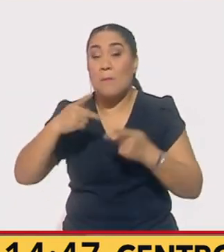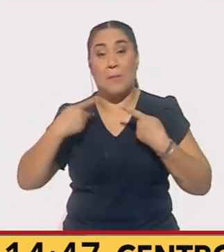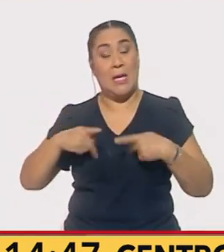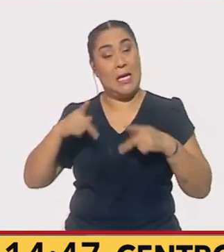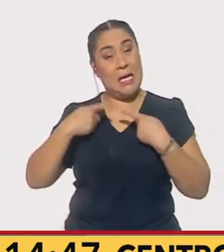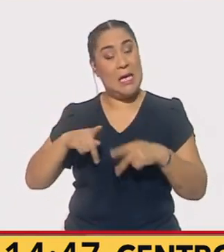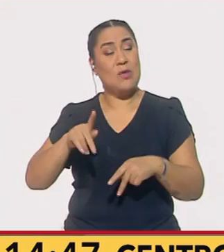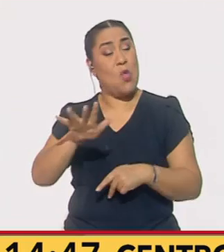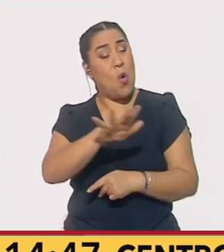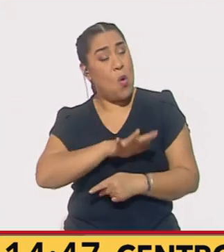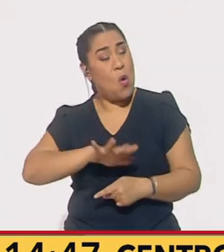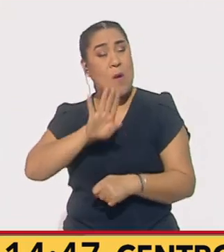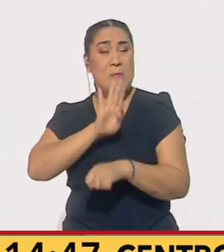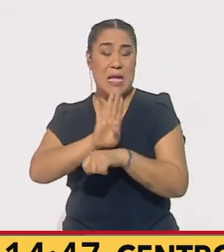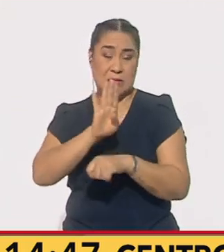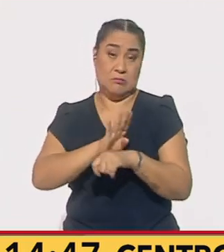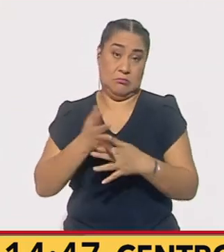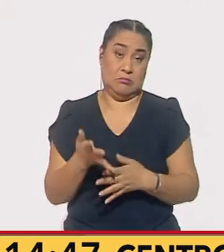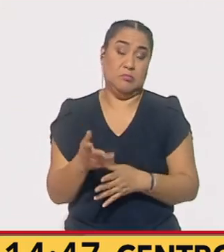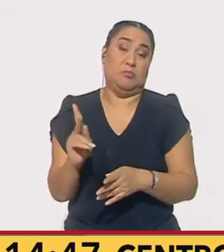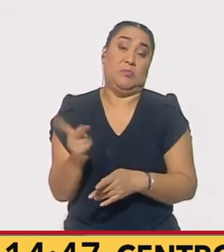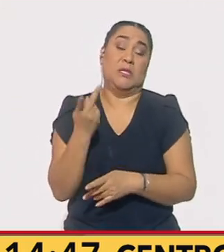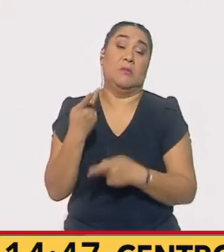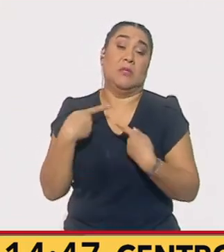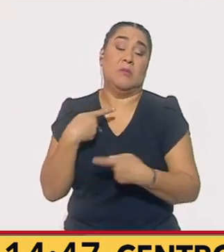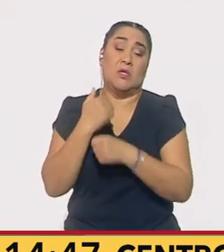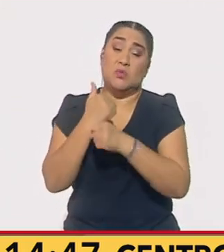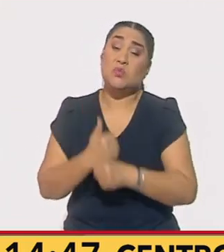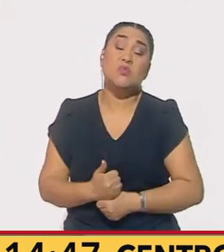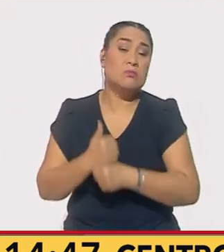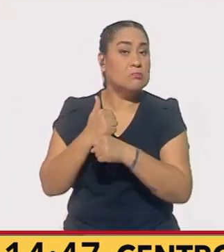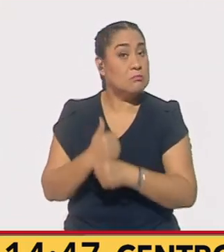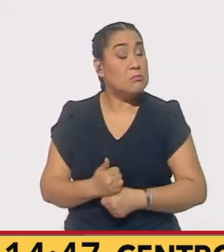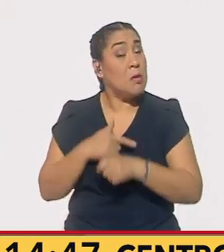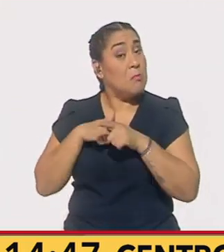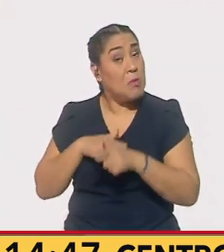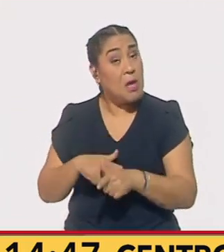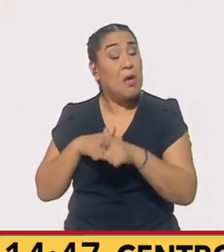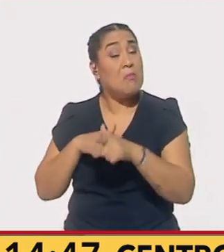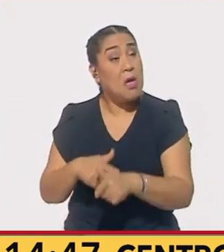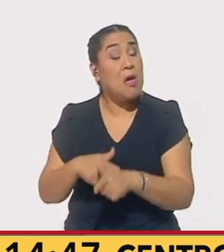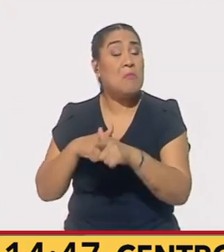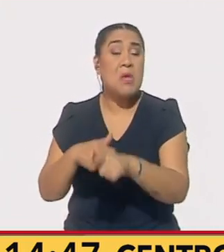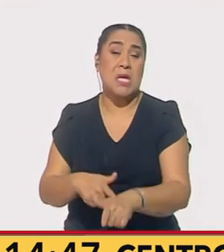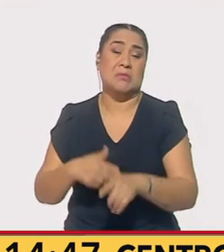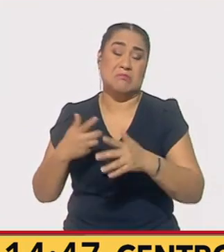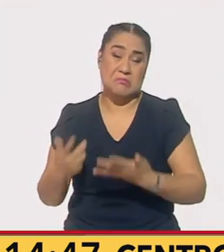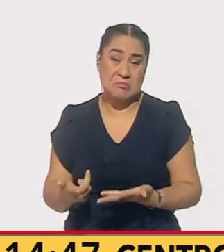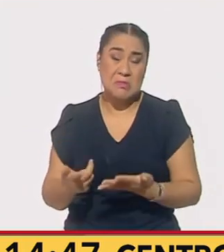estructuras del Brasil, pues la marginación social va a seguir existiendo y sobre todo que